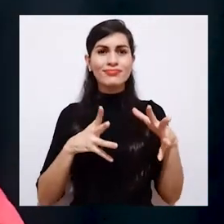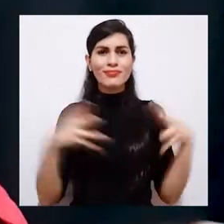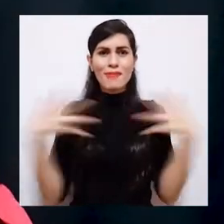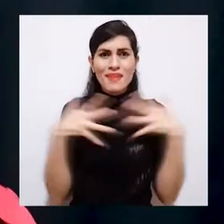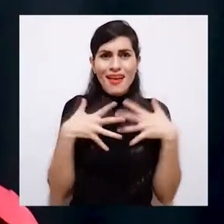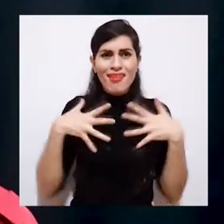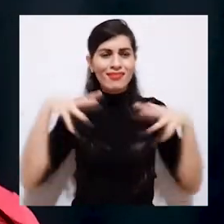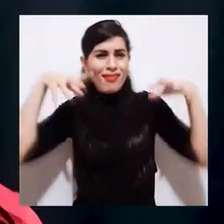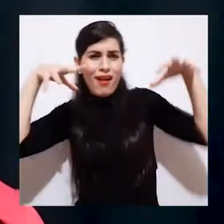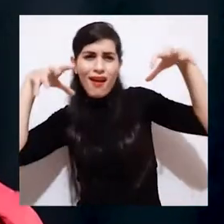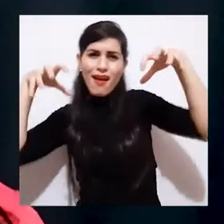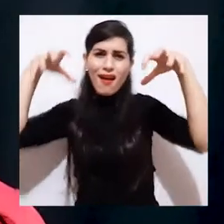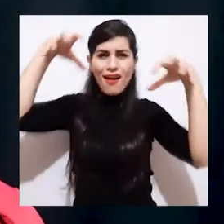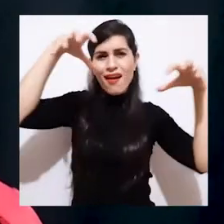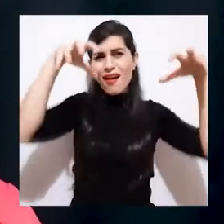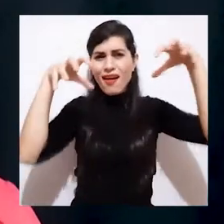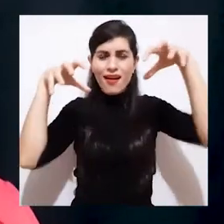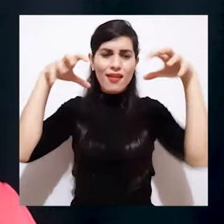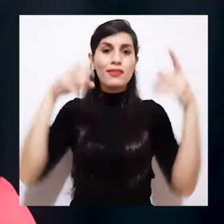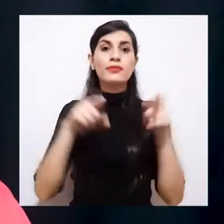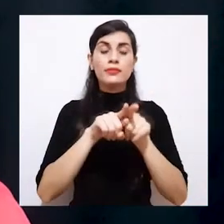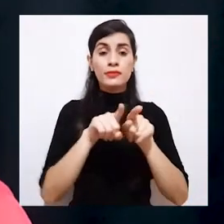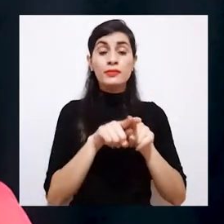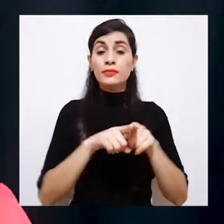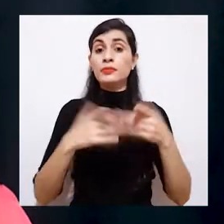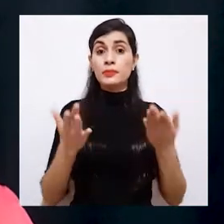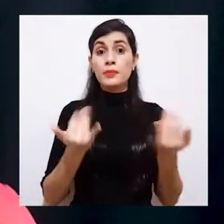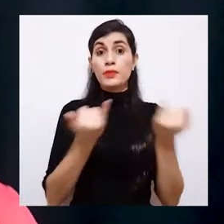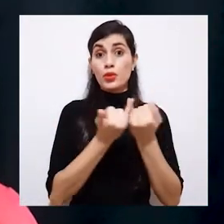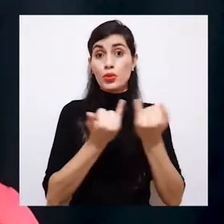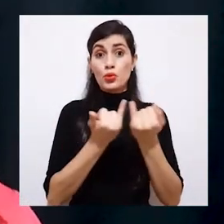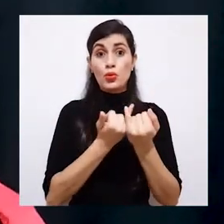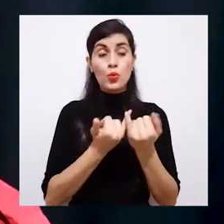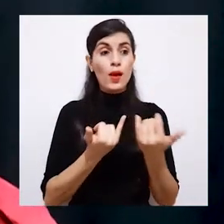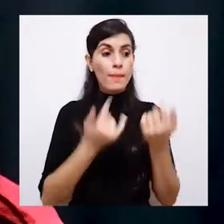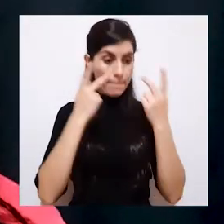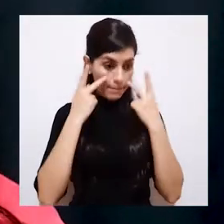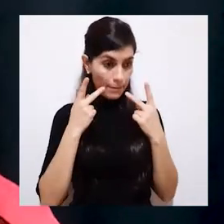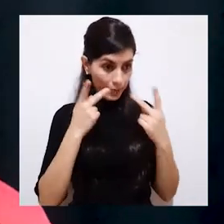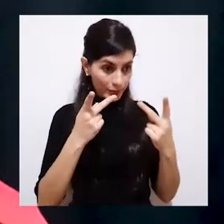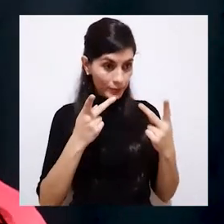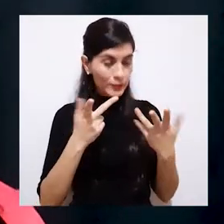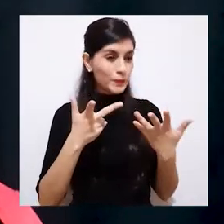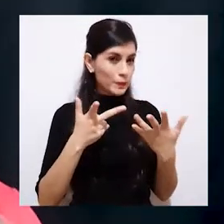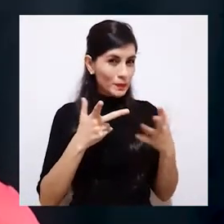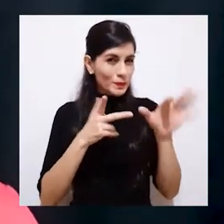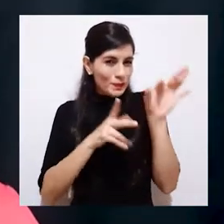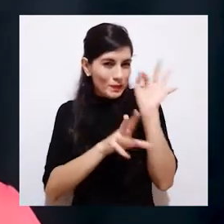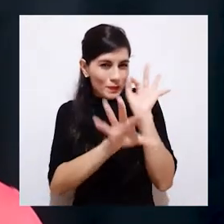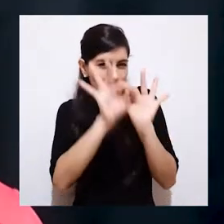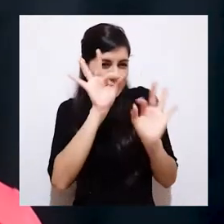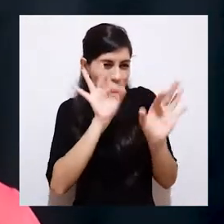que son las caracterizaciones, cada vez son un poquito más detalladas, así que